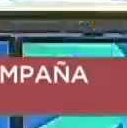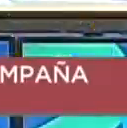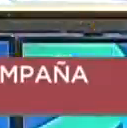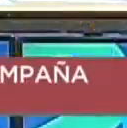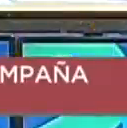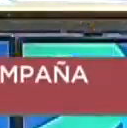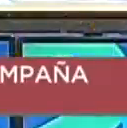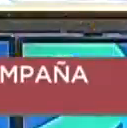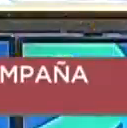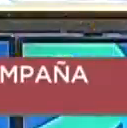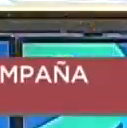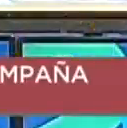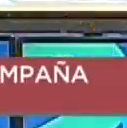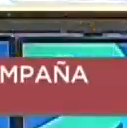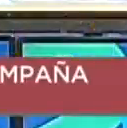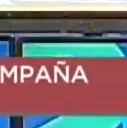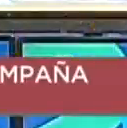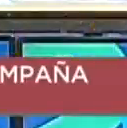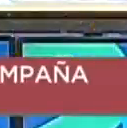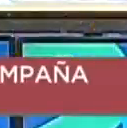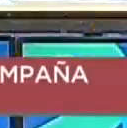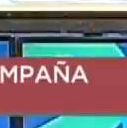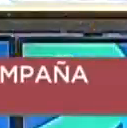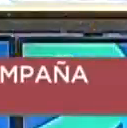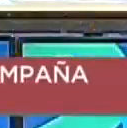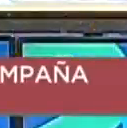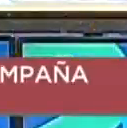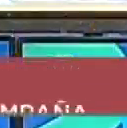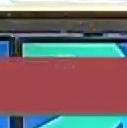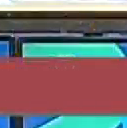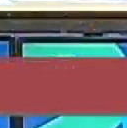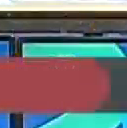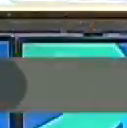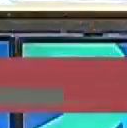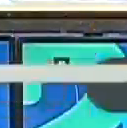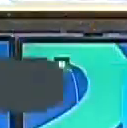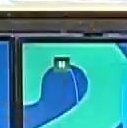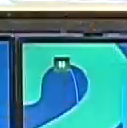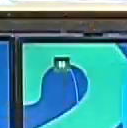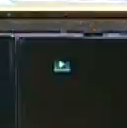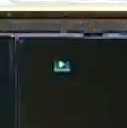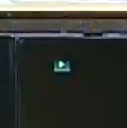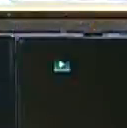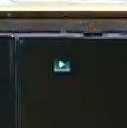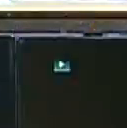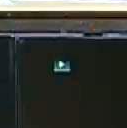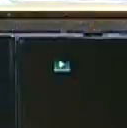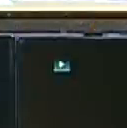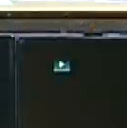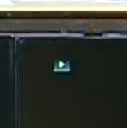para la batalla electoral, la mega batalla del 21 de noviembre.